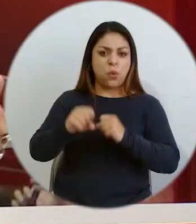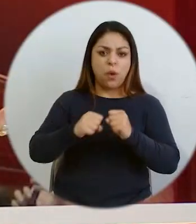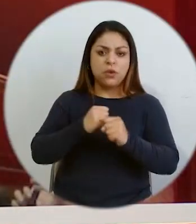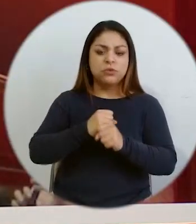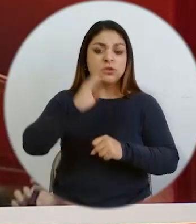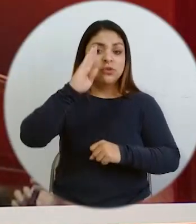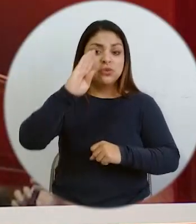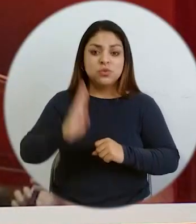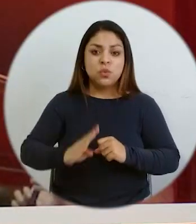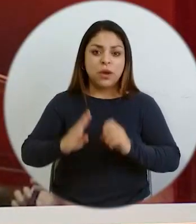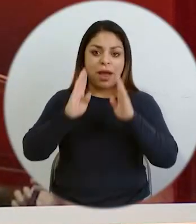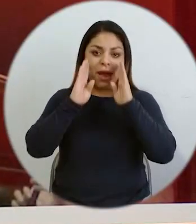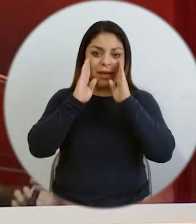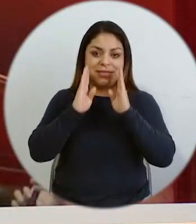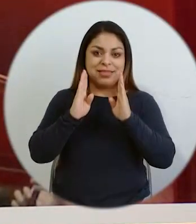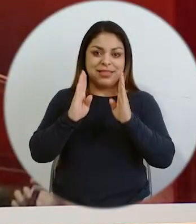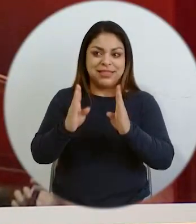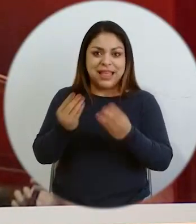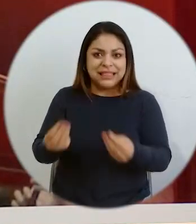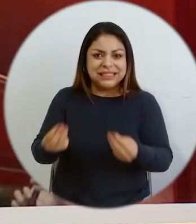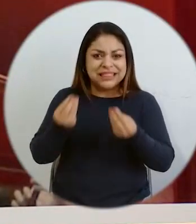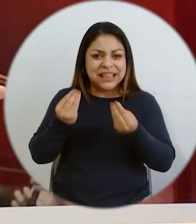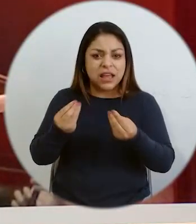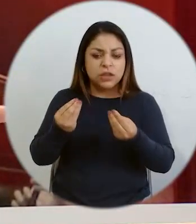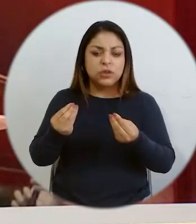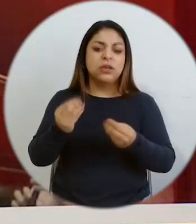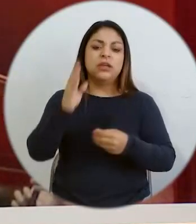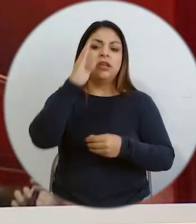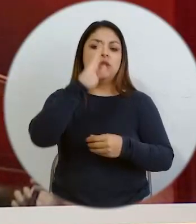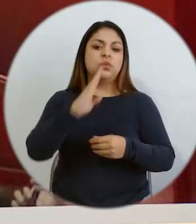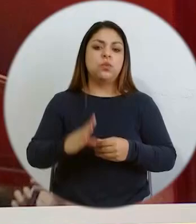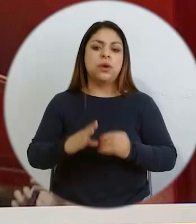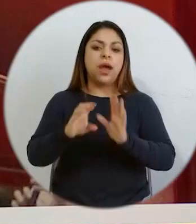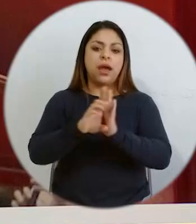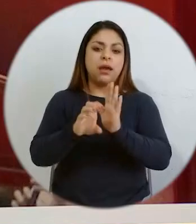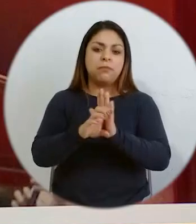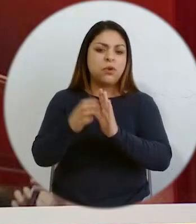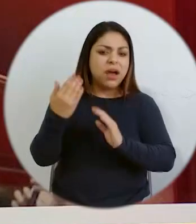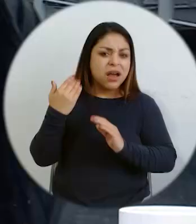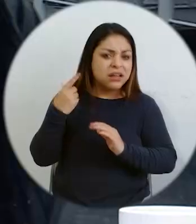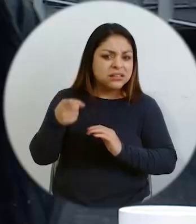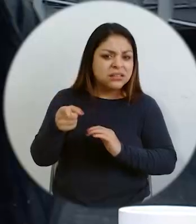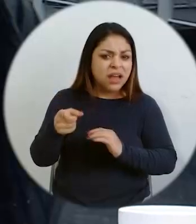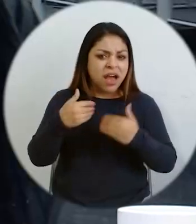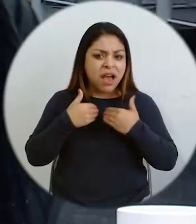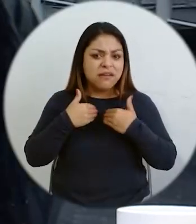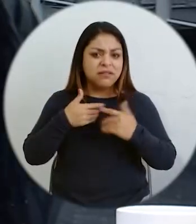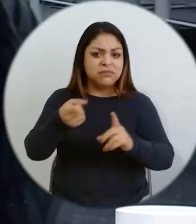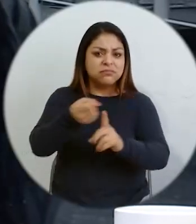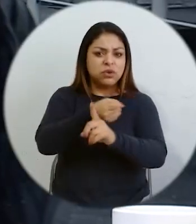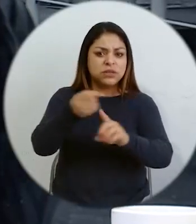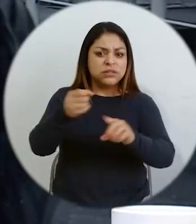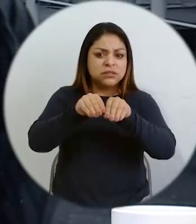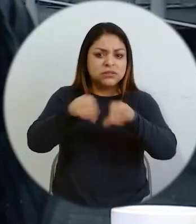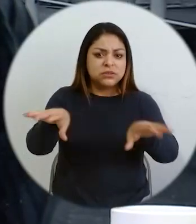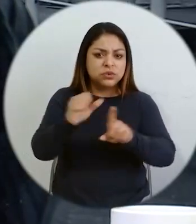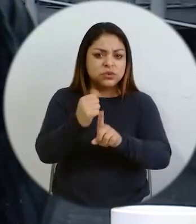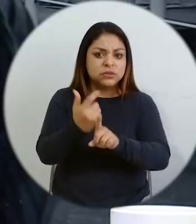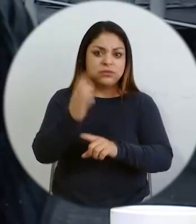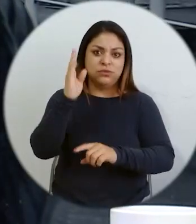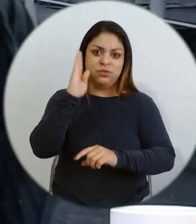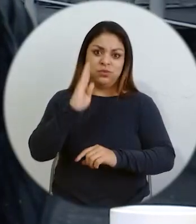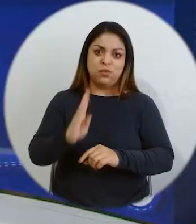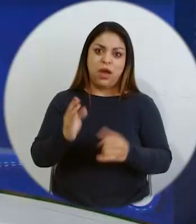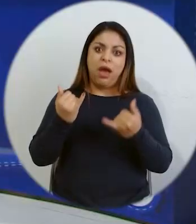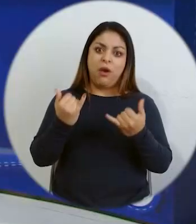cantidad, ni tampoco atendíamos situaciones de violencia a través de los medios digitales, redes sociales, o por ejemplo la forma en que